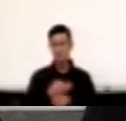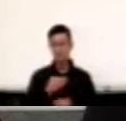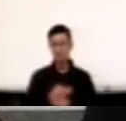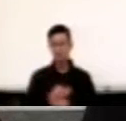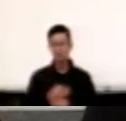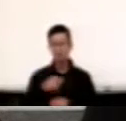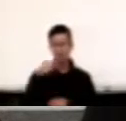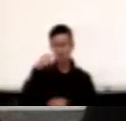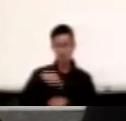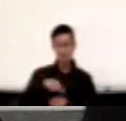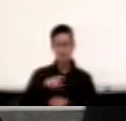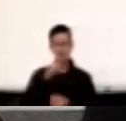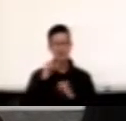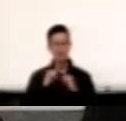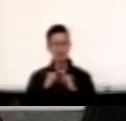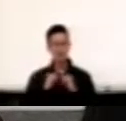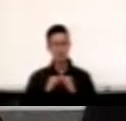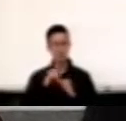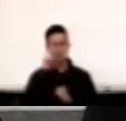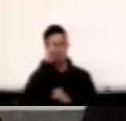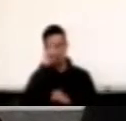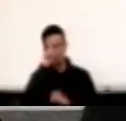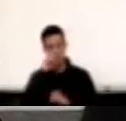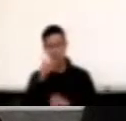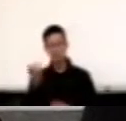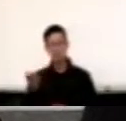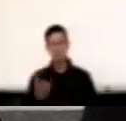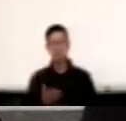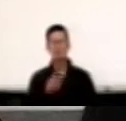de este instituto. Sin más, le cedo el uso de la voz.